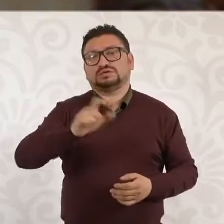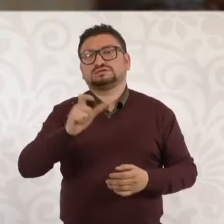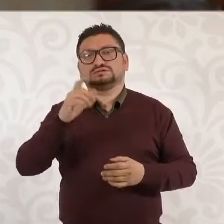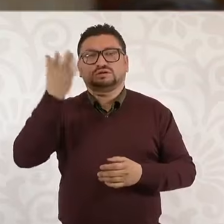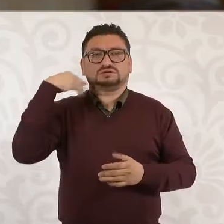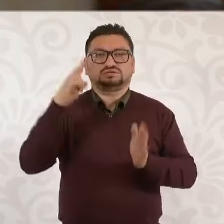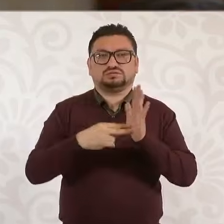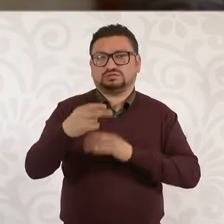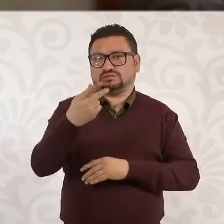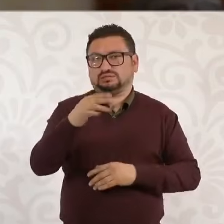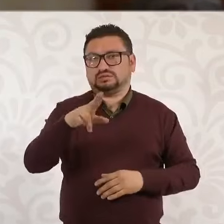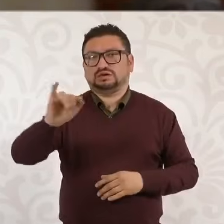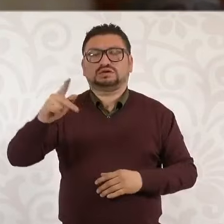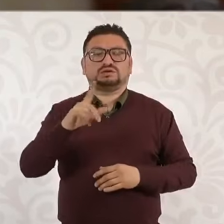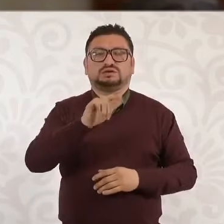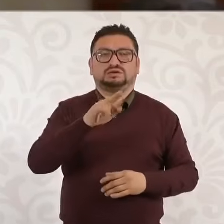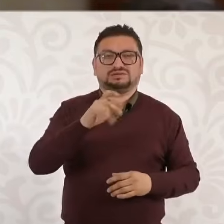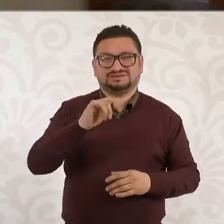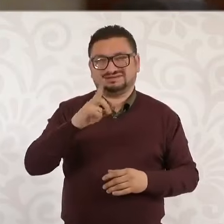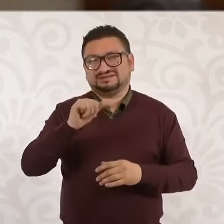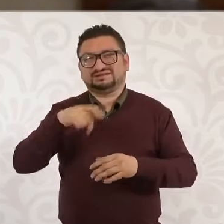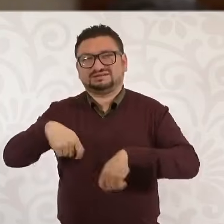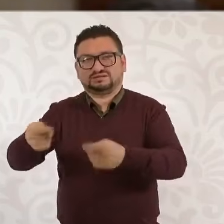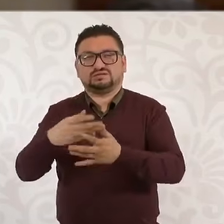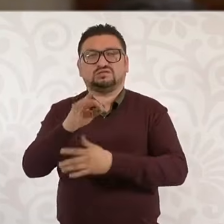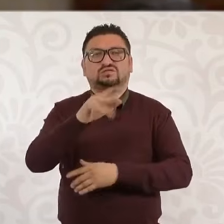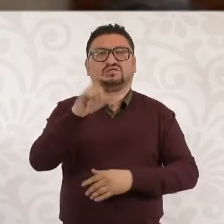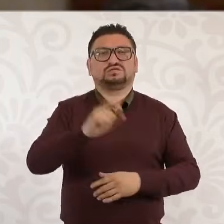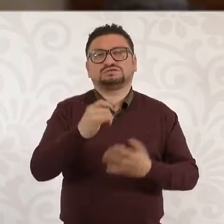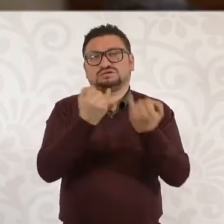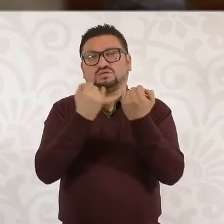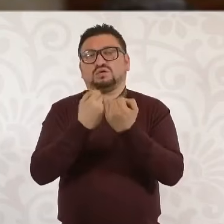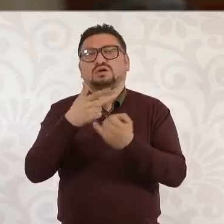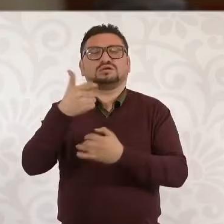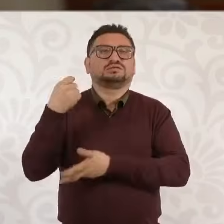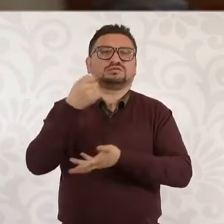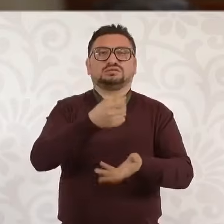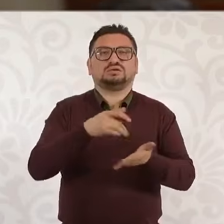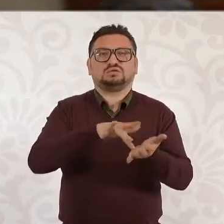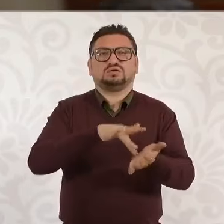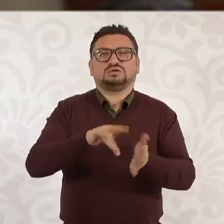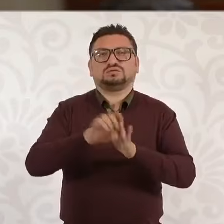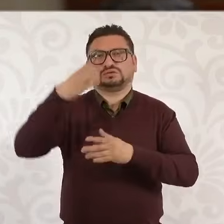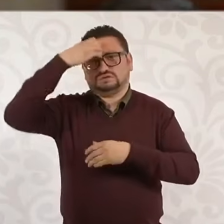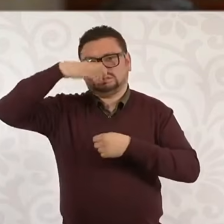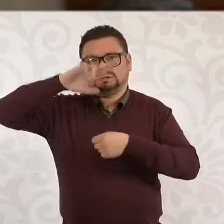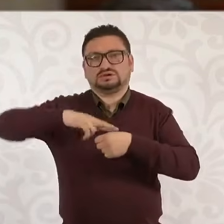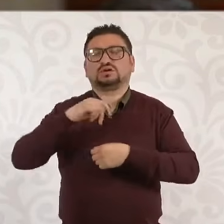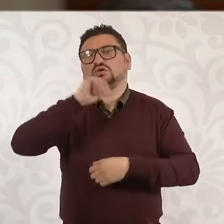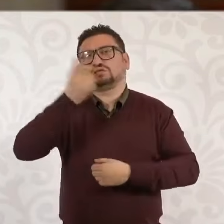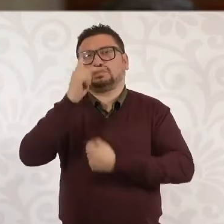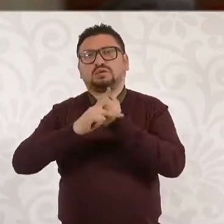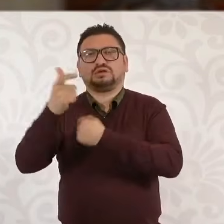2000 con el PRI, con la Bastida, también se señalaba a Fox en su momento de haber recibido recursos del extranjero